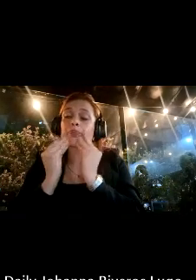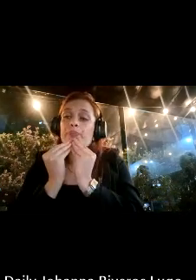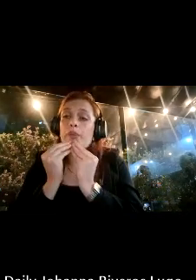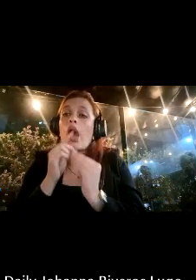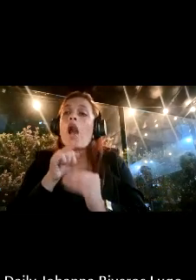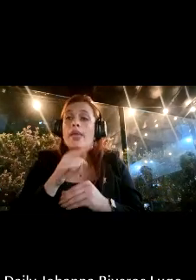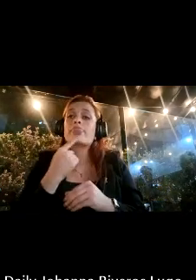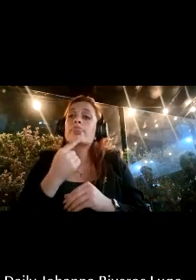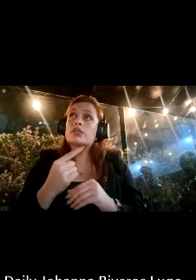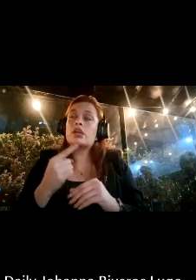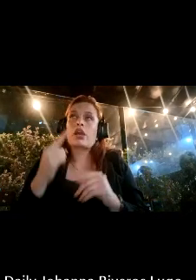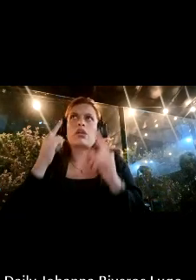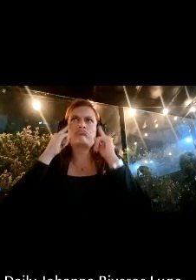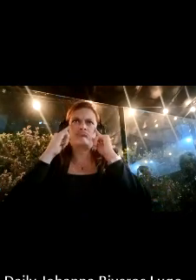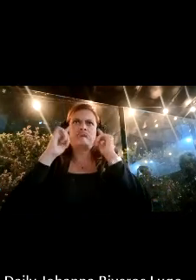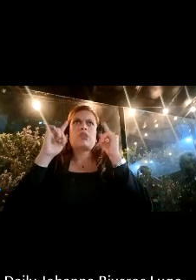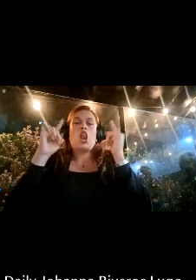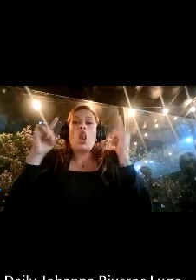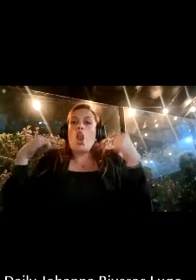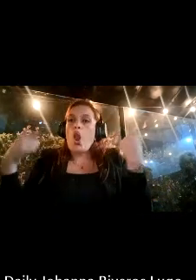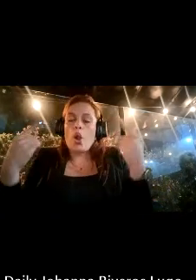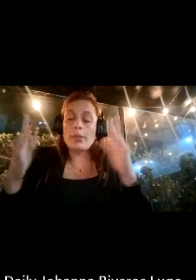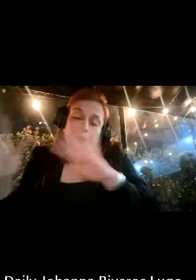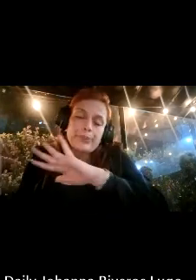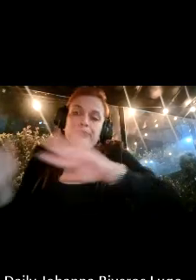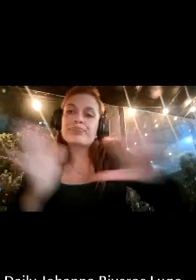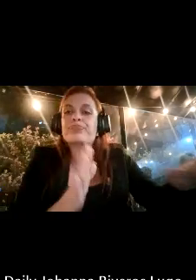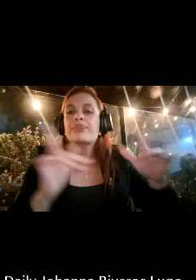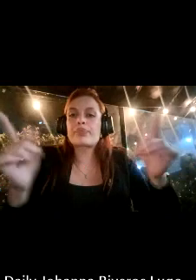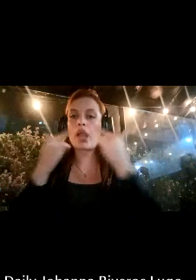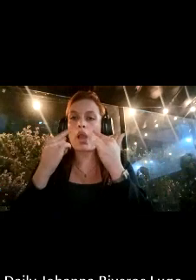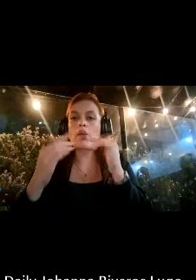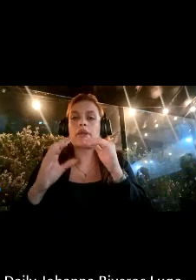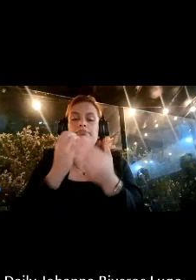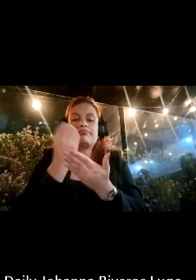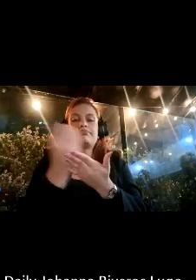Continuamos por acá con nuestra presentación.